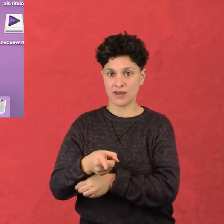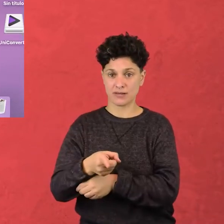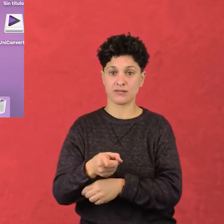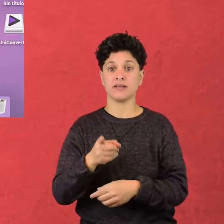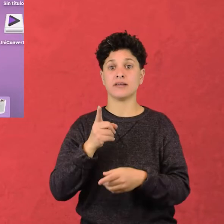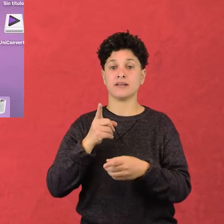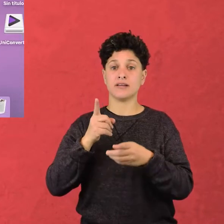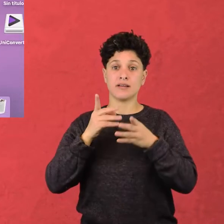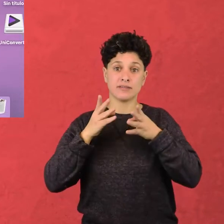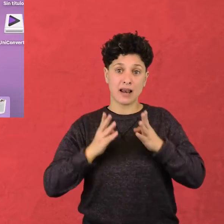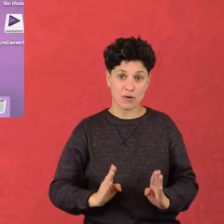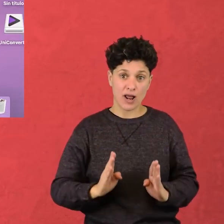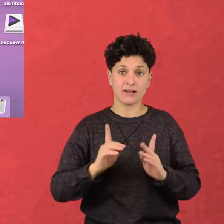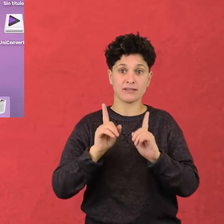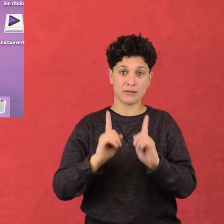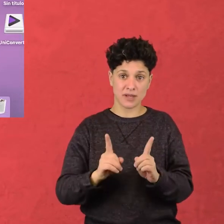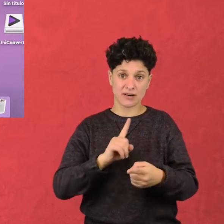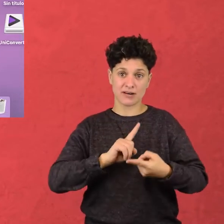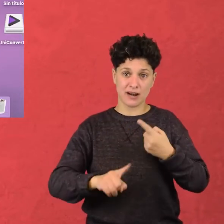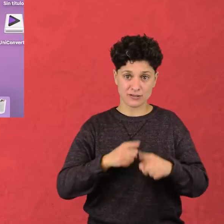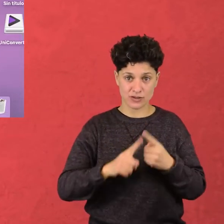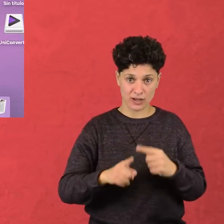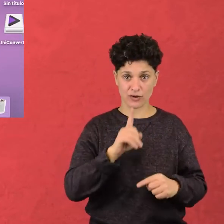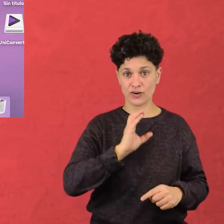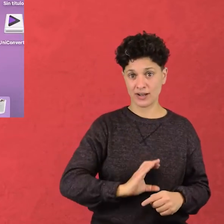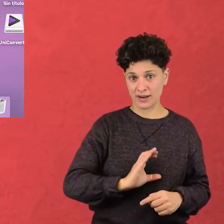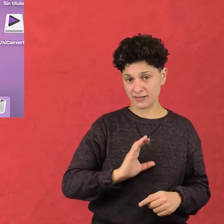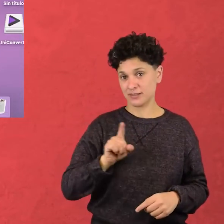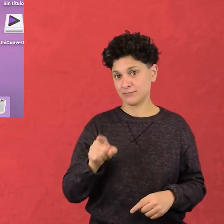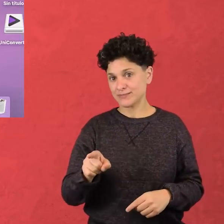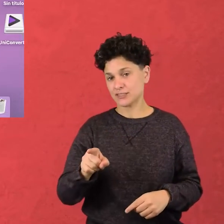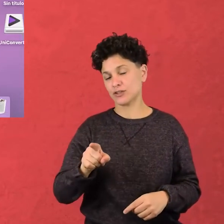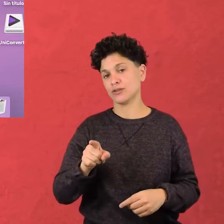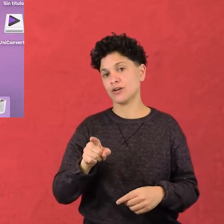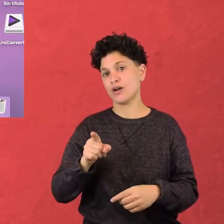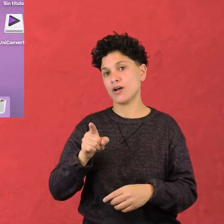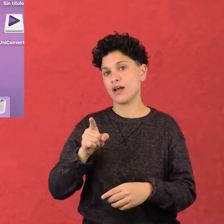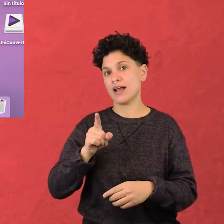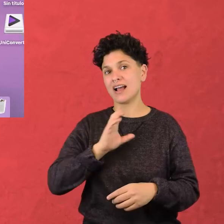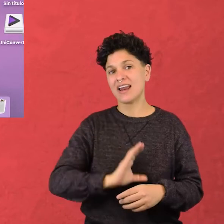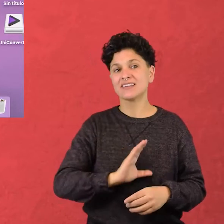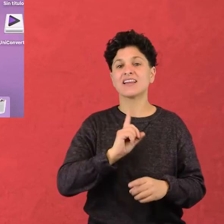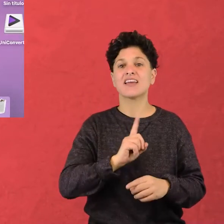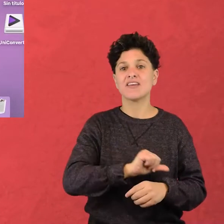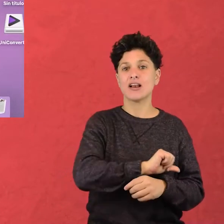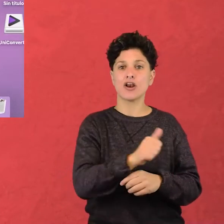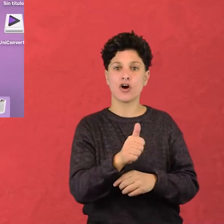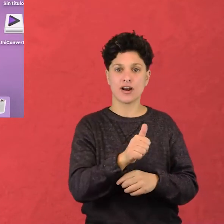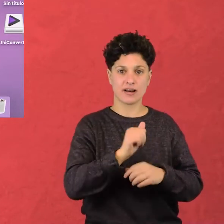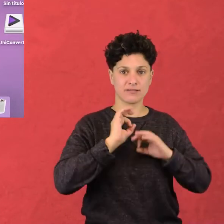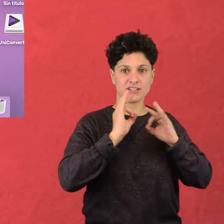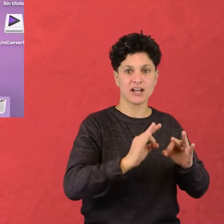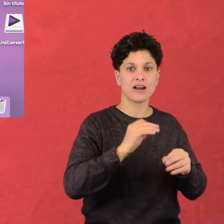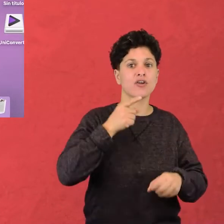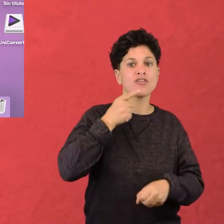del deber. La moral kantiana es una moral del deber, pero el deber no es otra cosa que el carácter, y el carácter